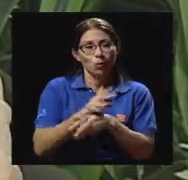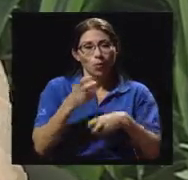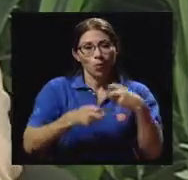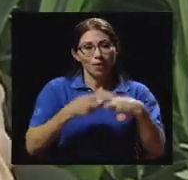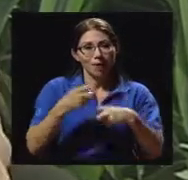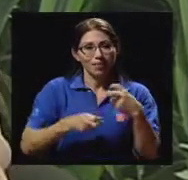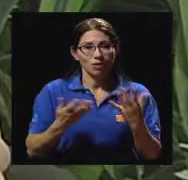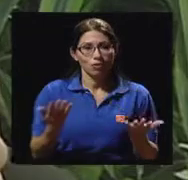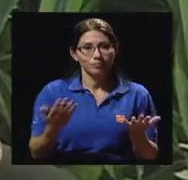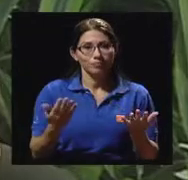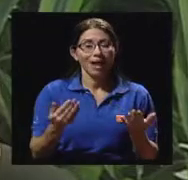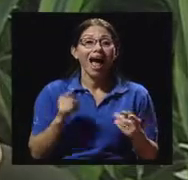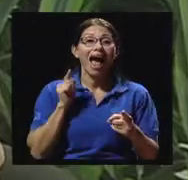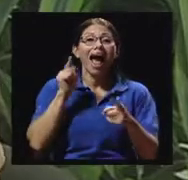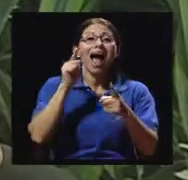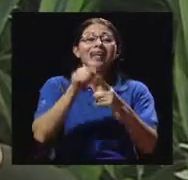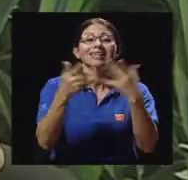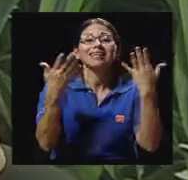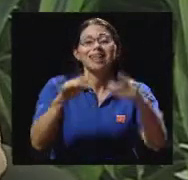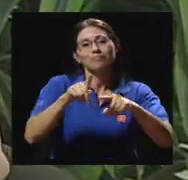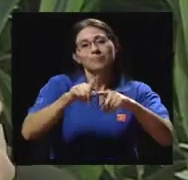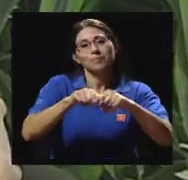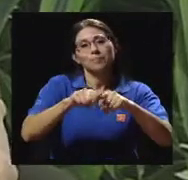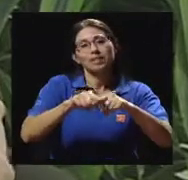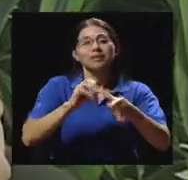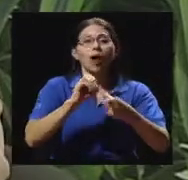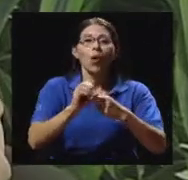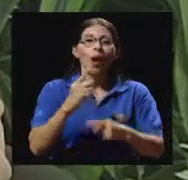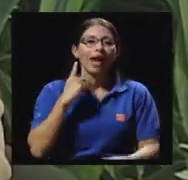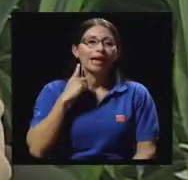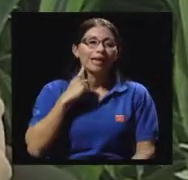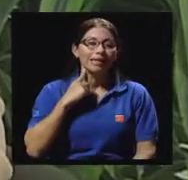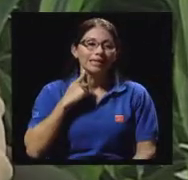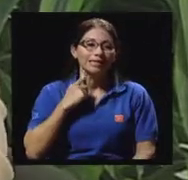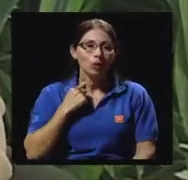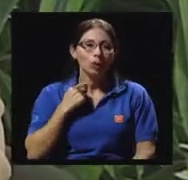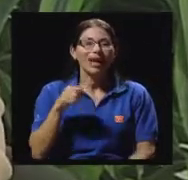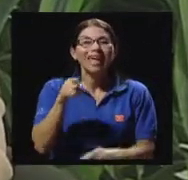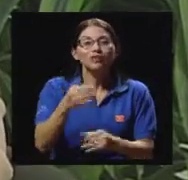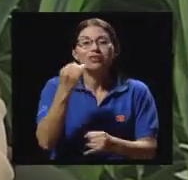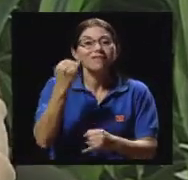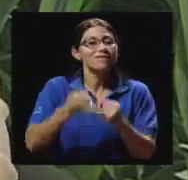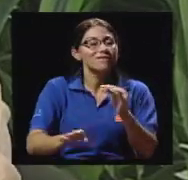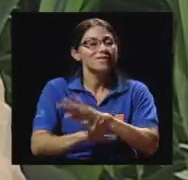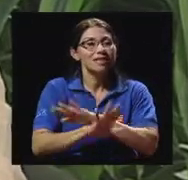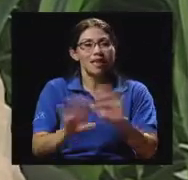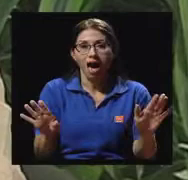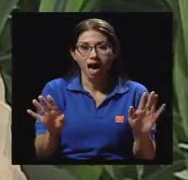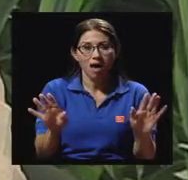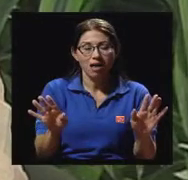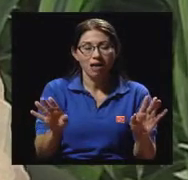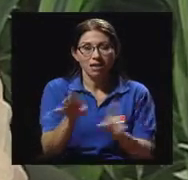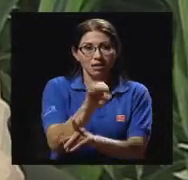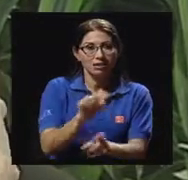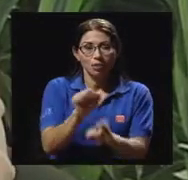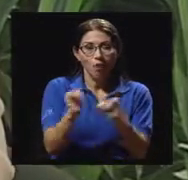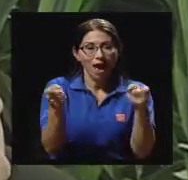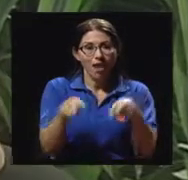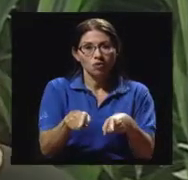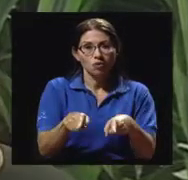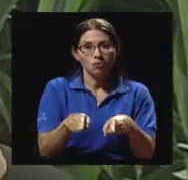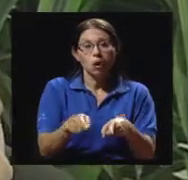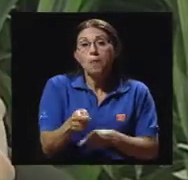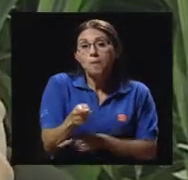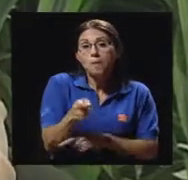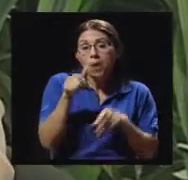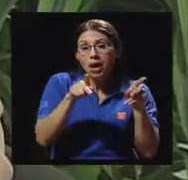problemático. Uh-huh. Hasta llegar a la adicción o dependencia, que es el final, uh-huh, del continuo. Ya son algunos